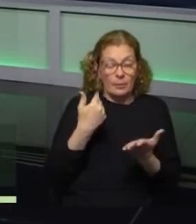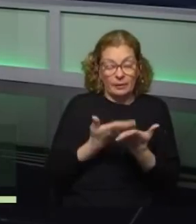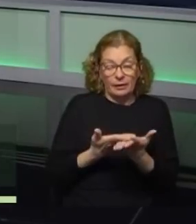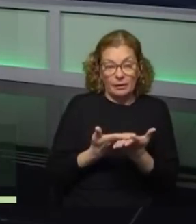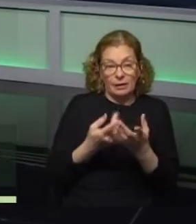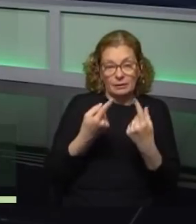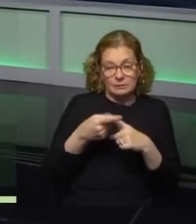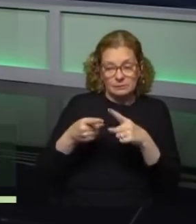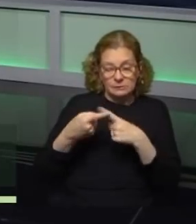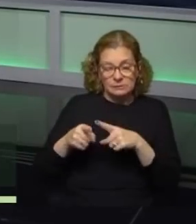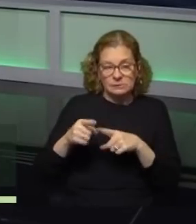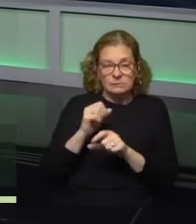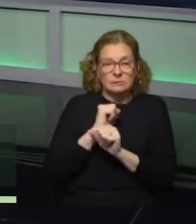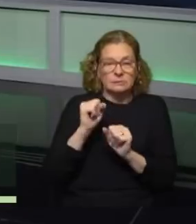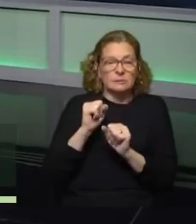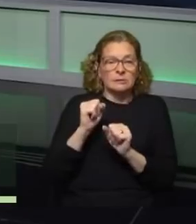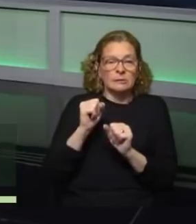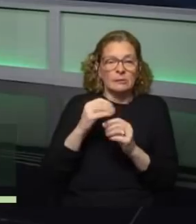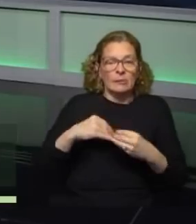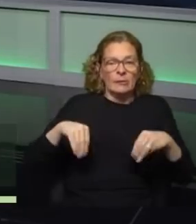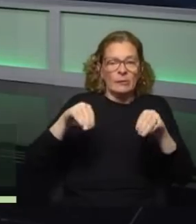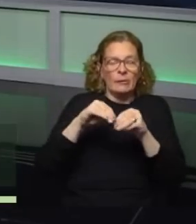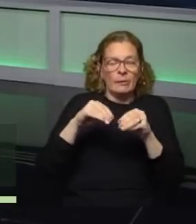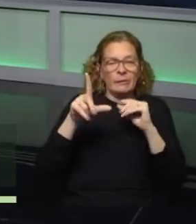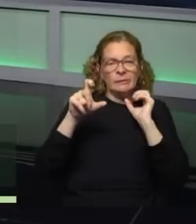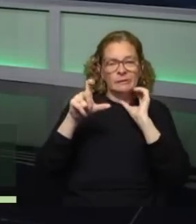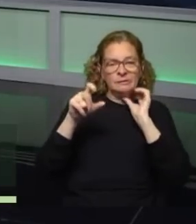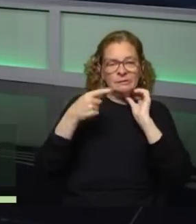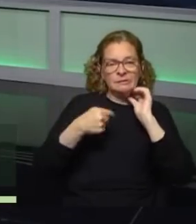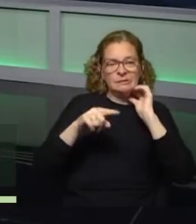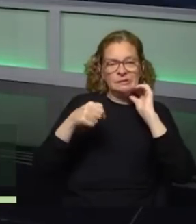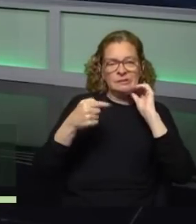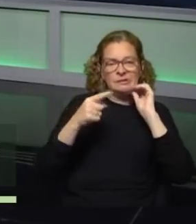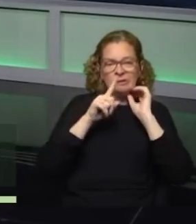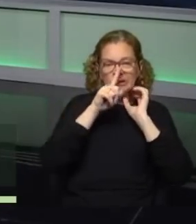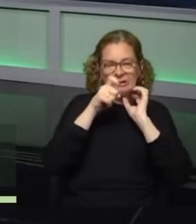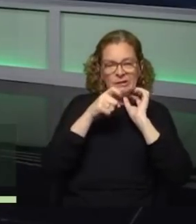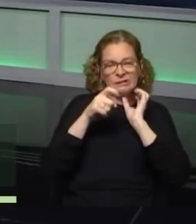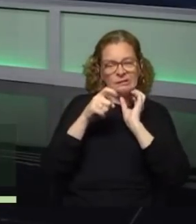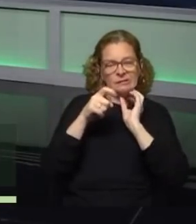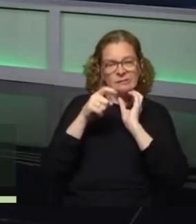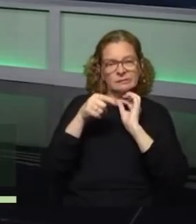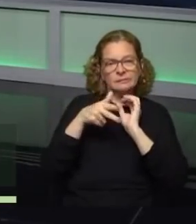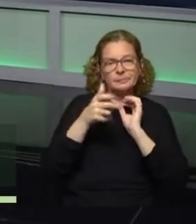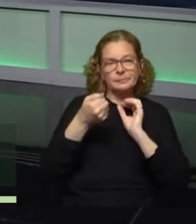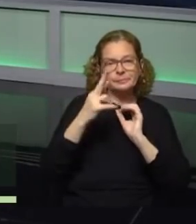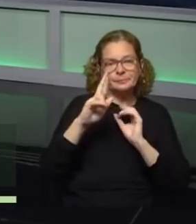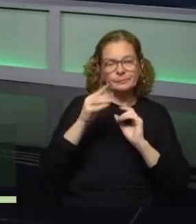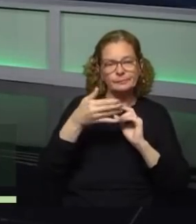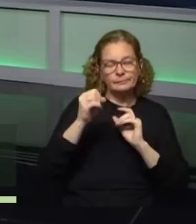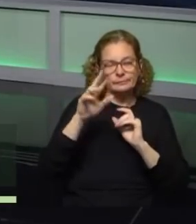particularidades diferentes y no Se podrían englobar en esta lógica pero otros como Montevideo Hardware Bueno sobre él